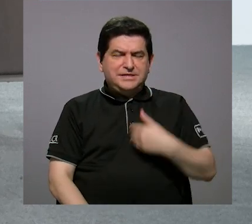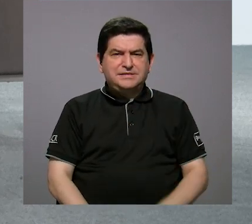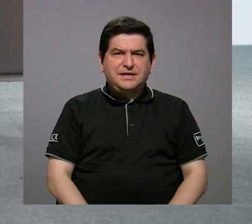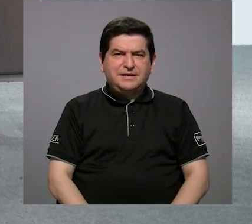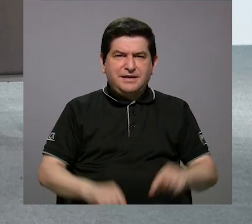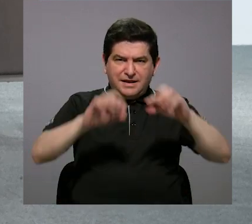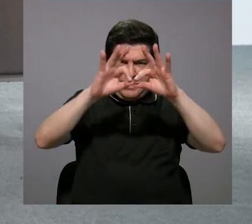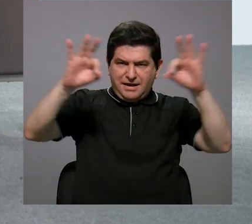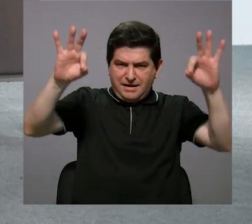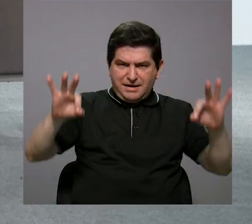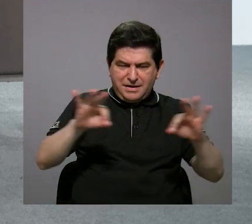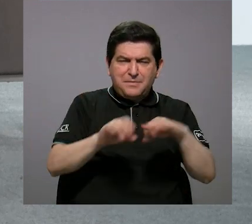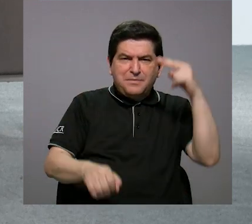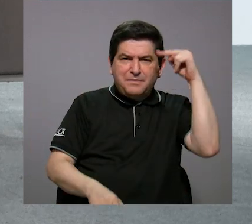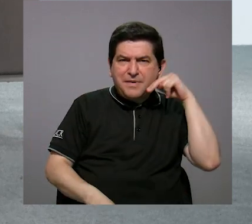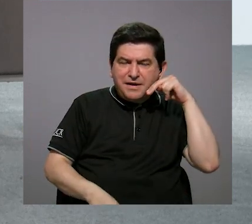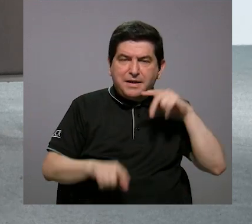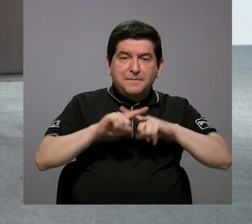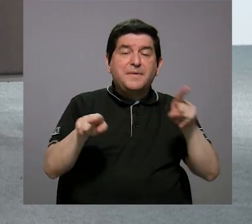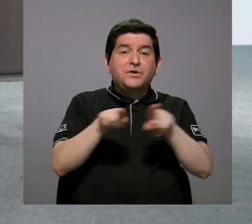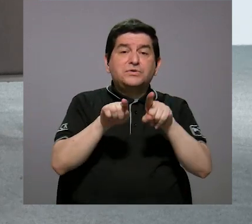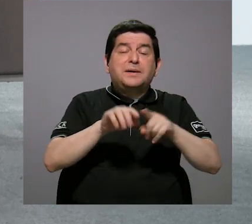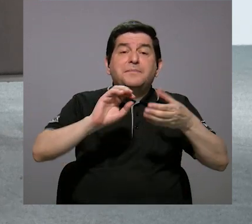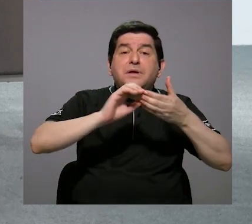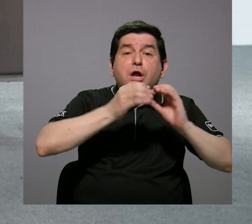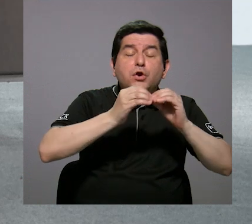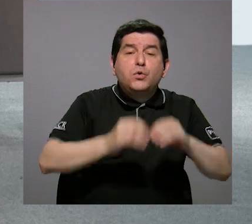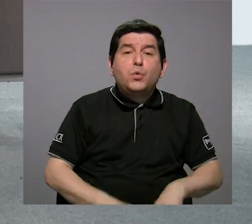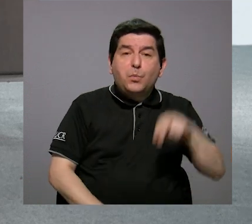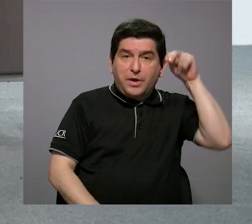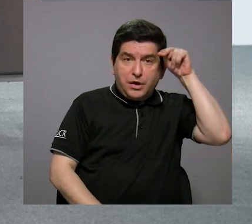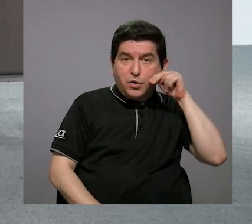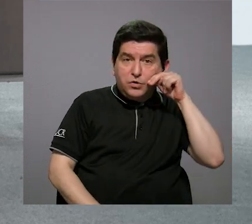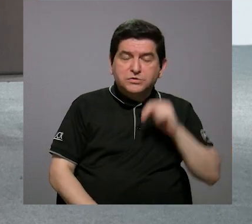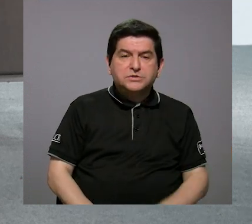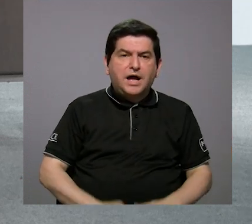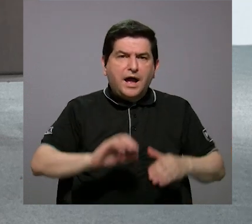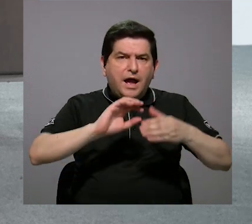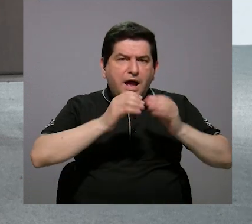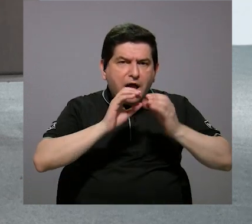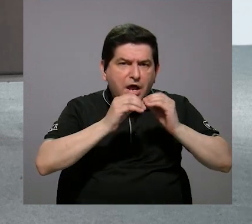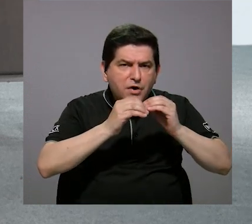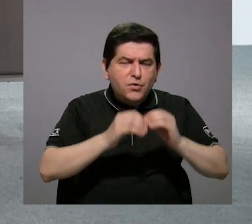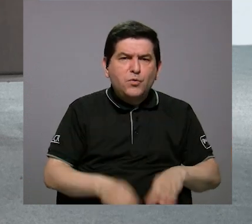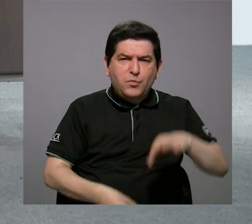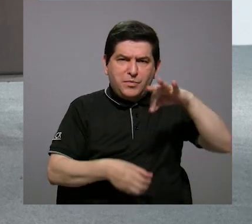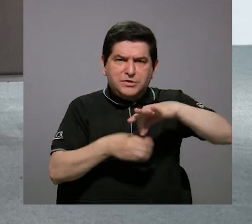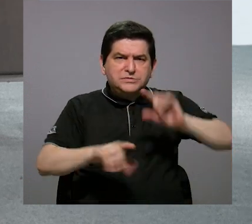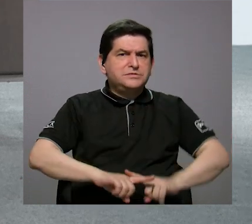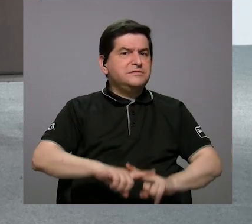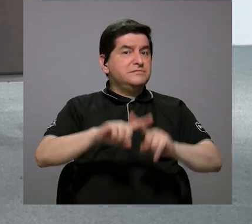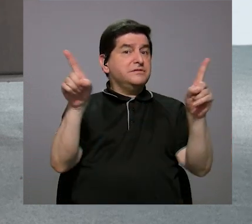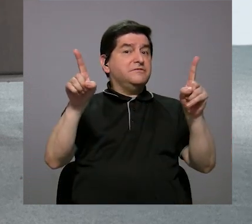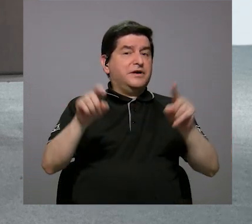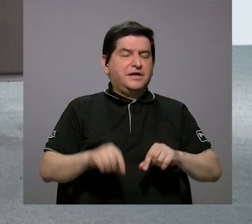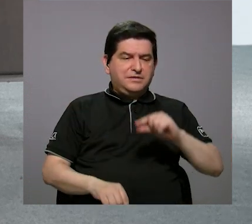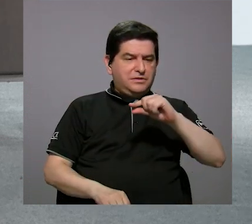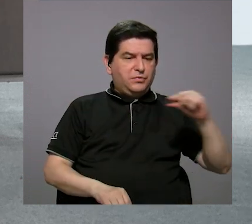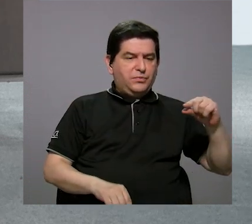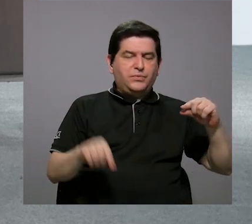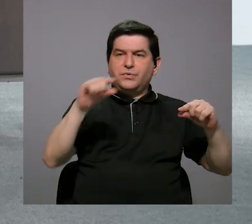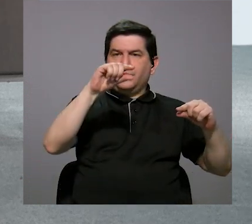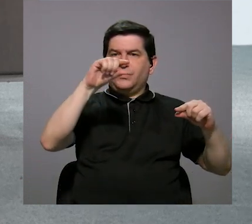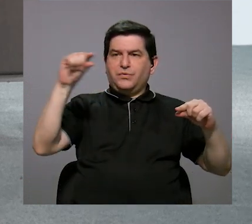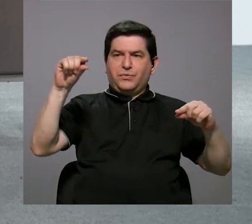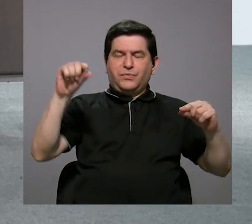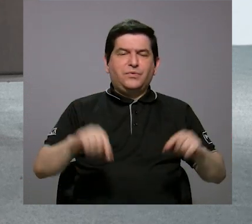las imágenes en negro, pero tenemos también una numeración en negro, pudimos determinar que la tinta de la numeración es distinta a la